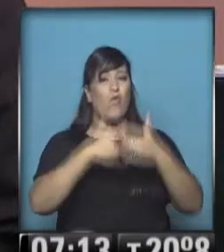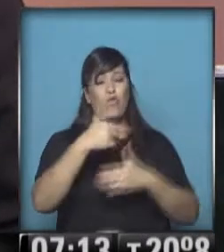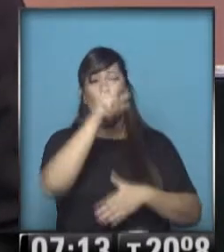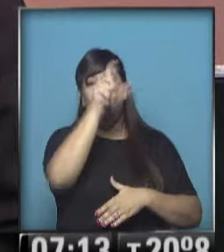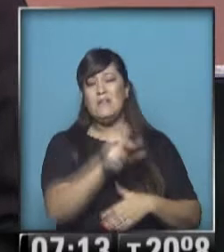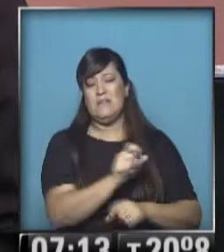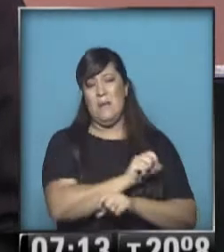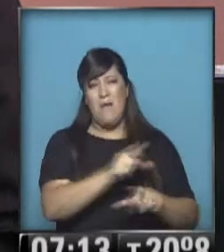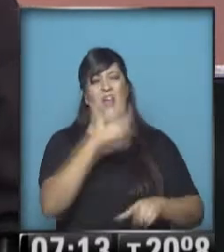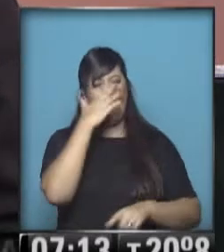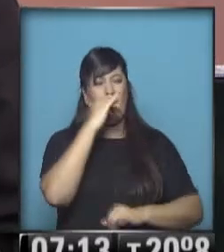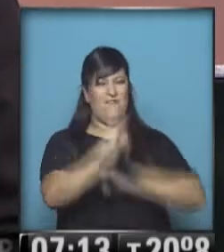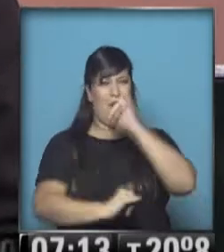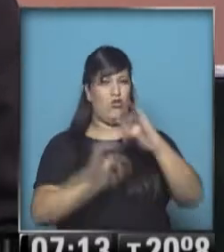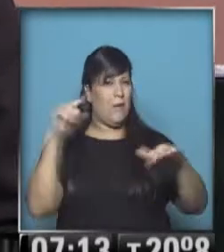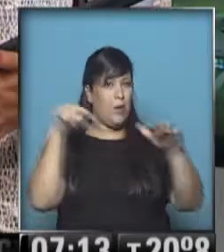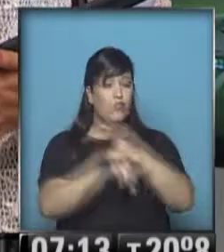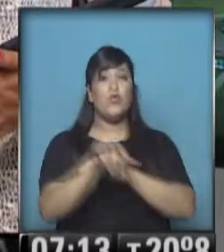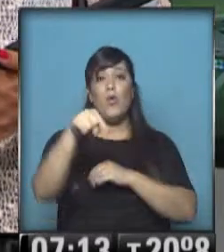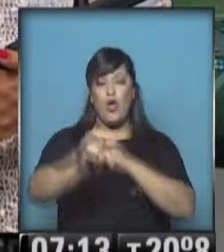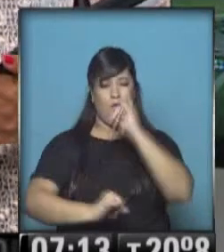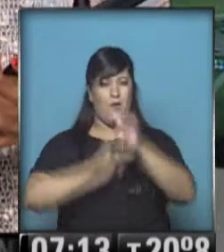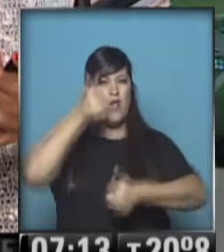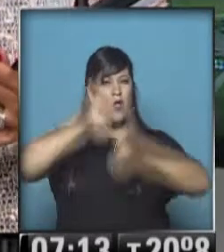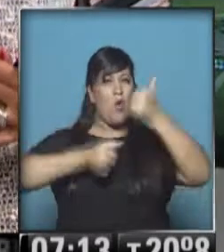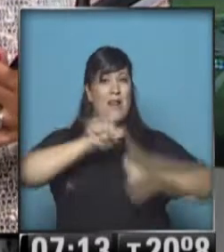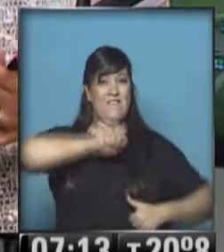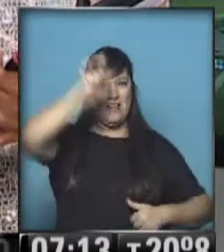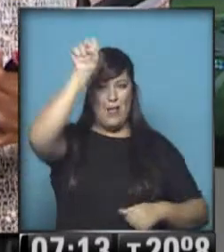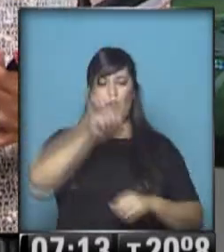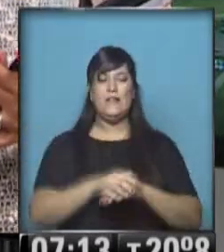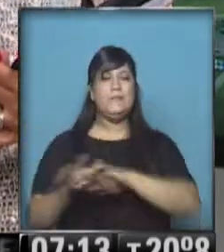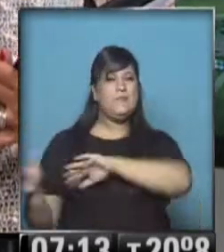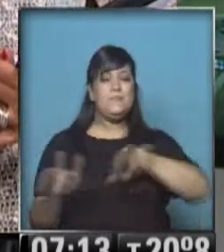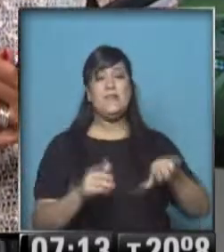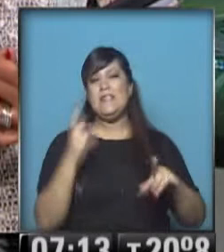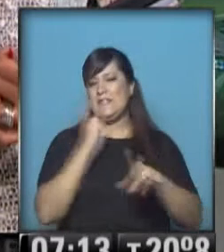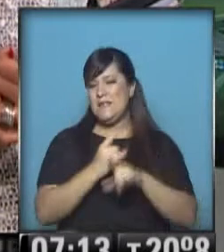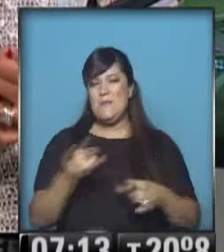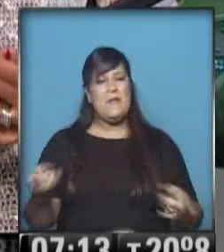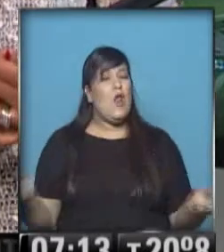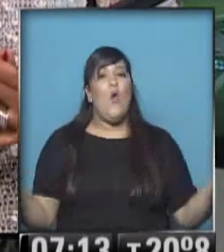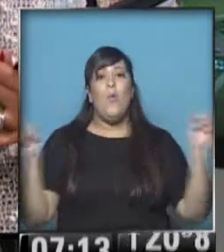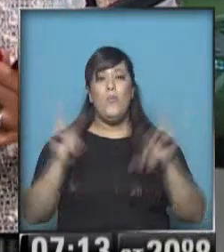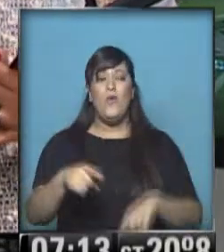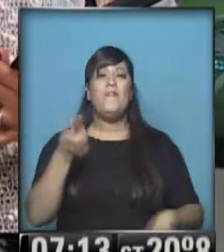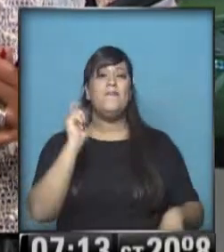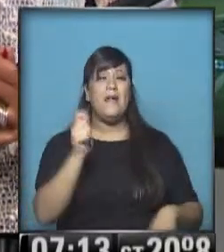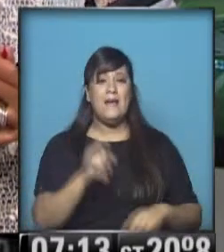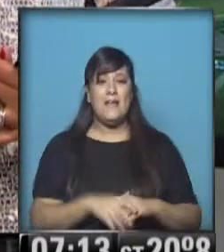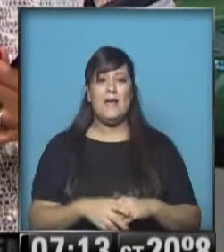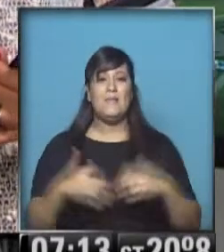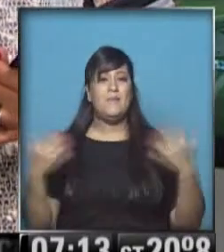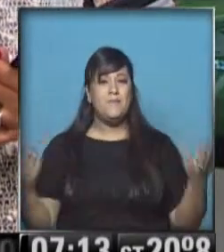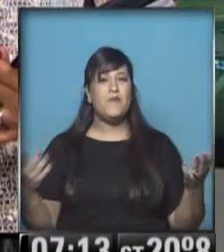les cuento más porque hay mucha Copa Libertadores para hoy. Gracias, Juan Carlos. Bueno, un clásico, ¿eh? Se viene, regresa, está nuevamente la tregua. ¿Cómo